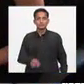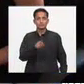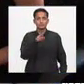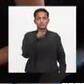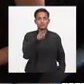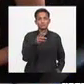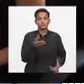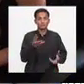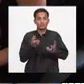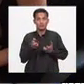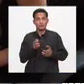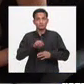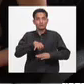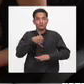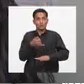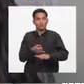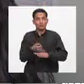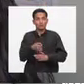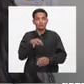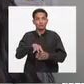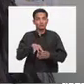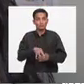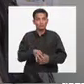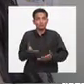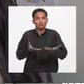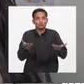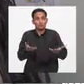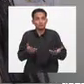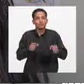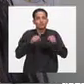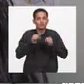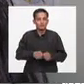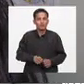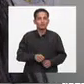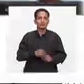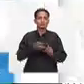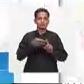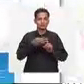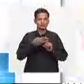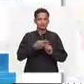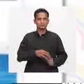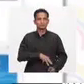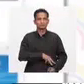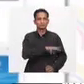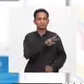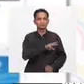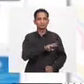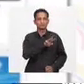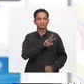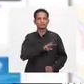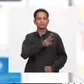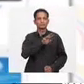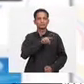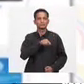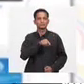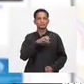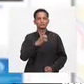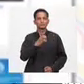para conocer su junta receptora del voto usted puede ingresar al portal web